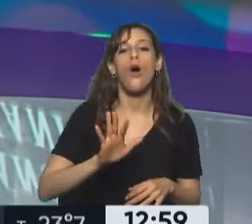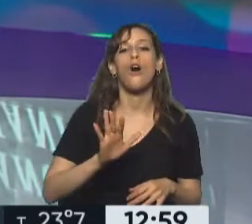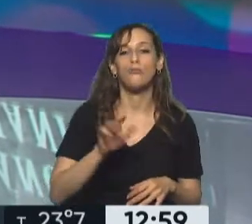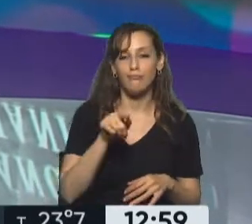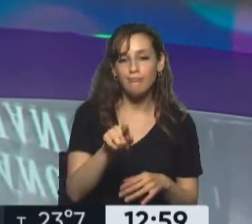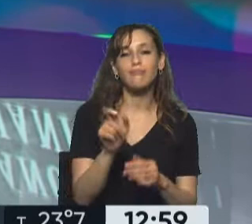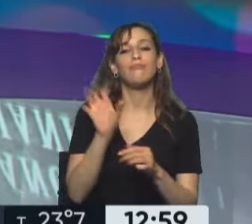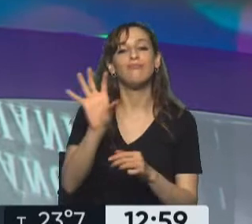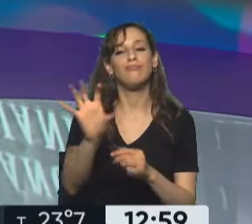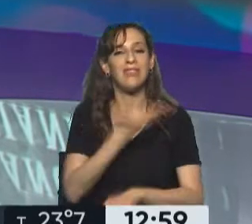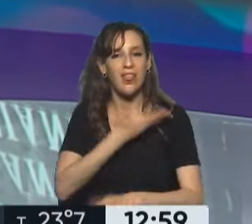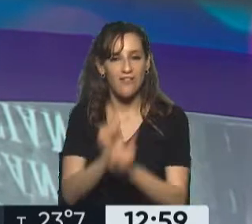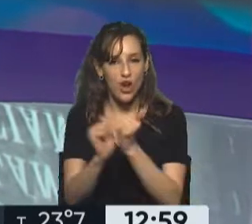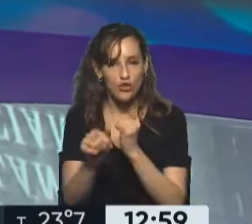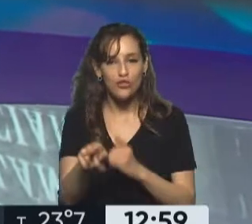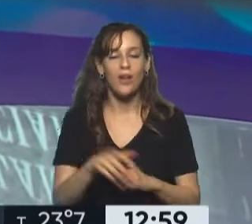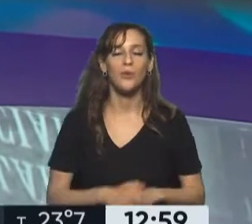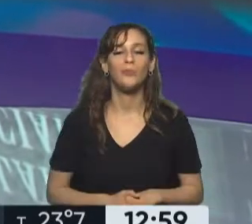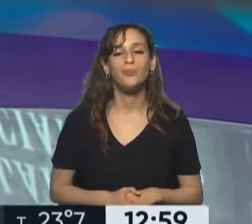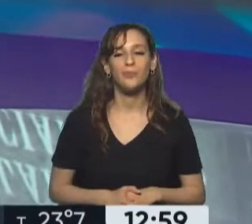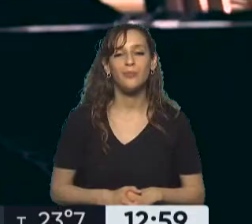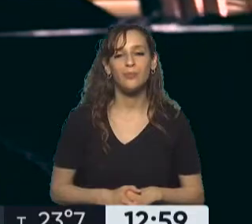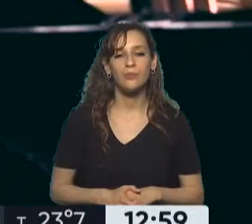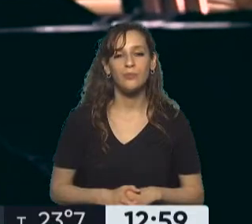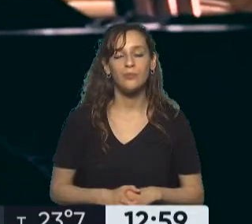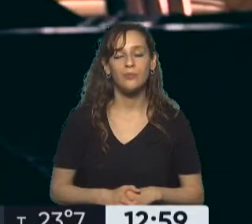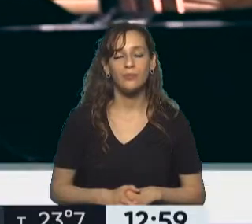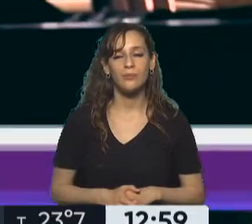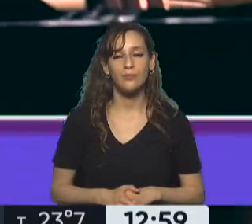en Rosario. Estuvimos hablando con Franco Luciani.